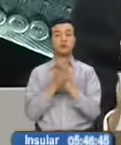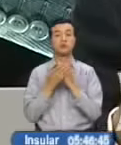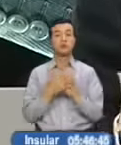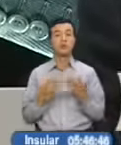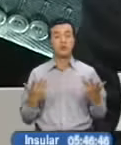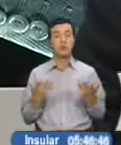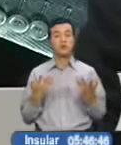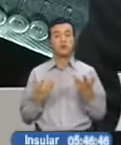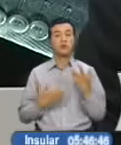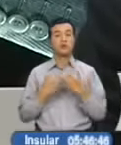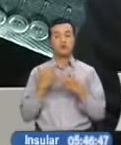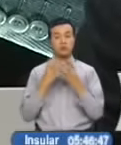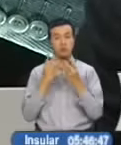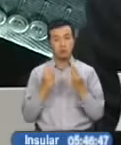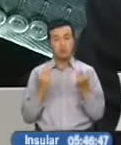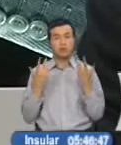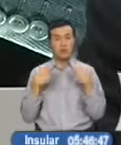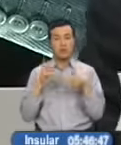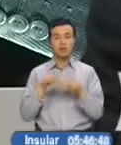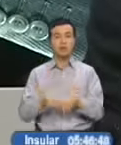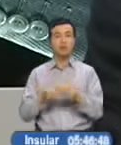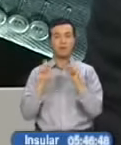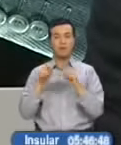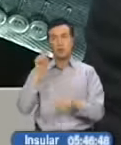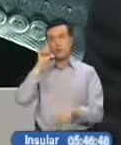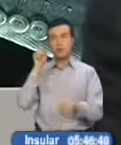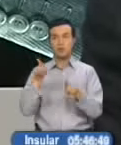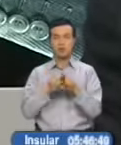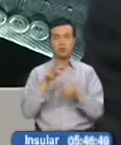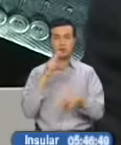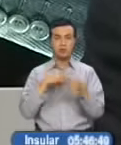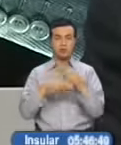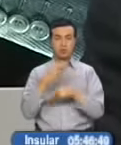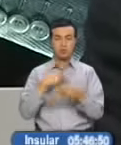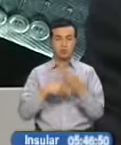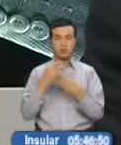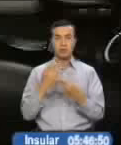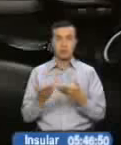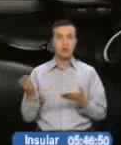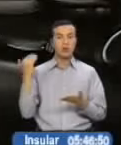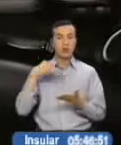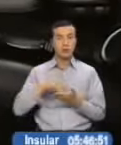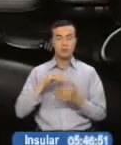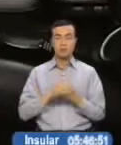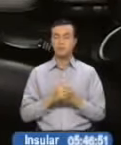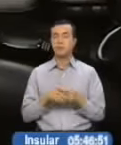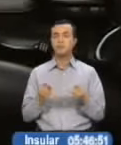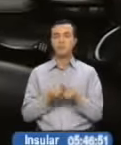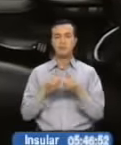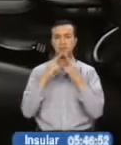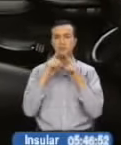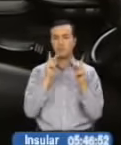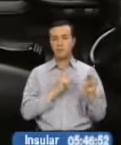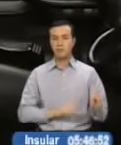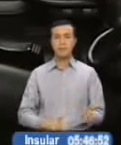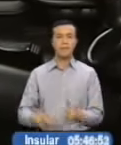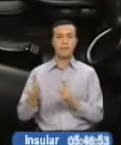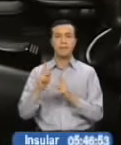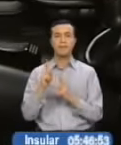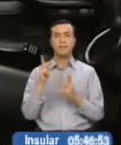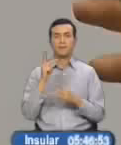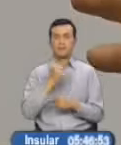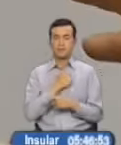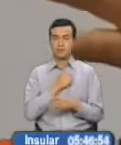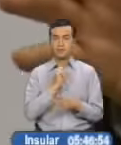se resolvería la firma del acuerdo comercial multiparte, la ratificación. Asimismo, dentro de la planificación que maneja